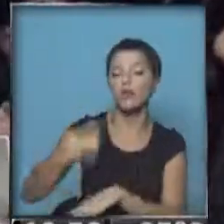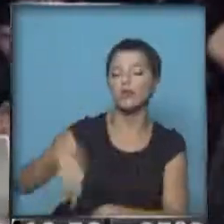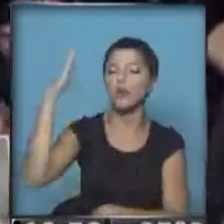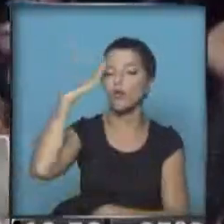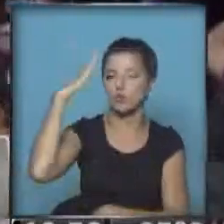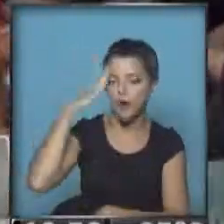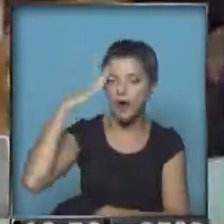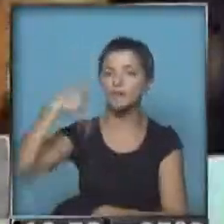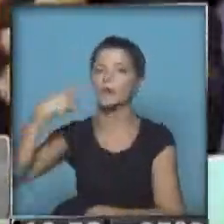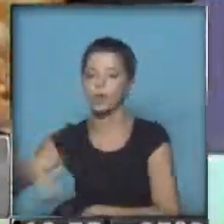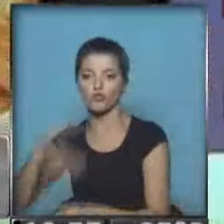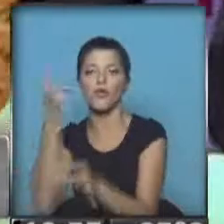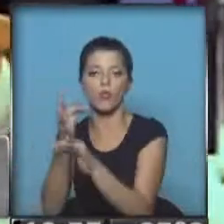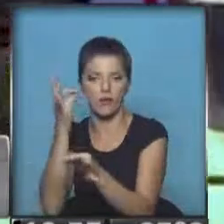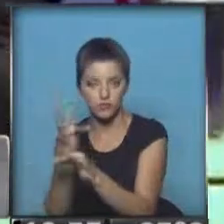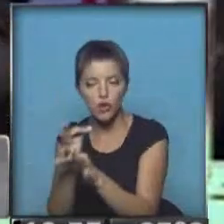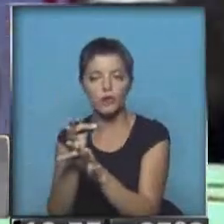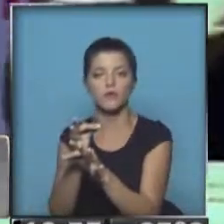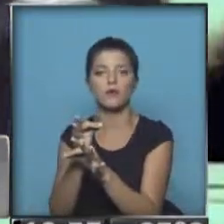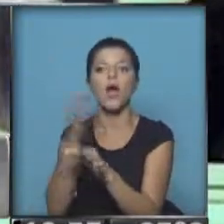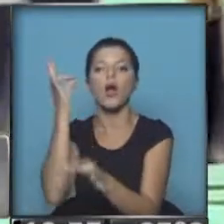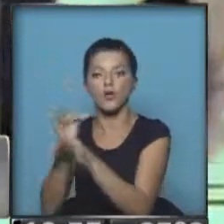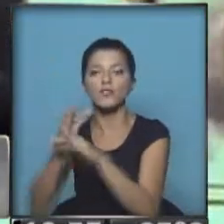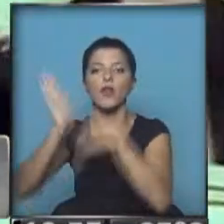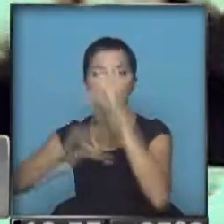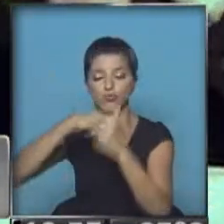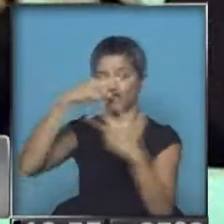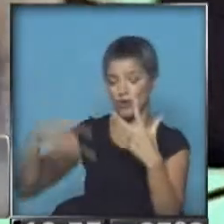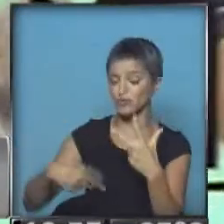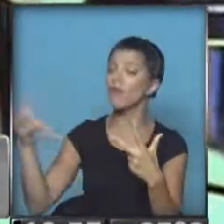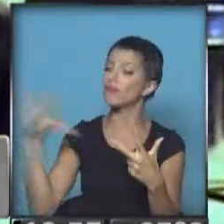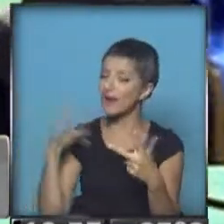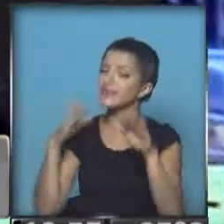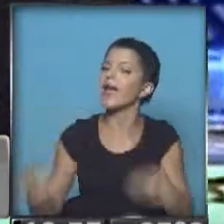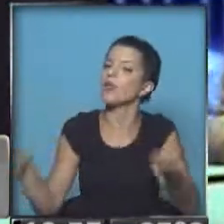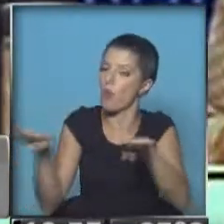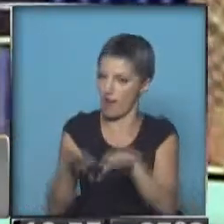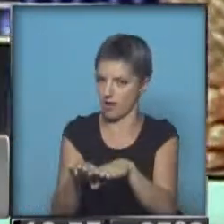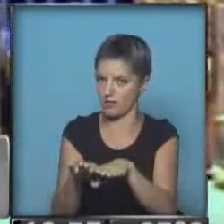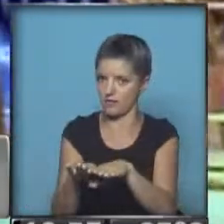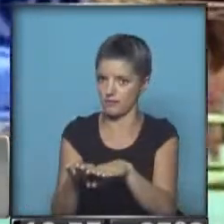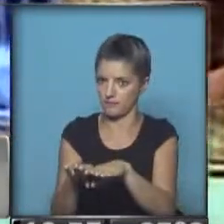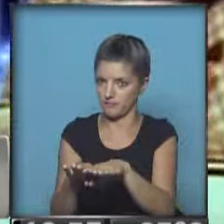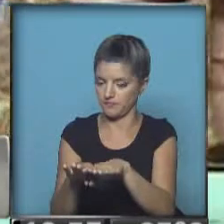a los bienes educacionales, a los bienes de la infraestructura. Falta mucho por hacer.